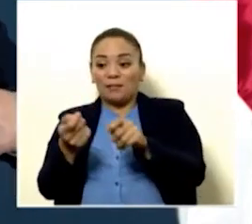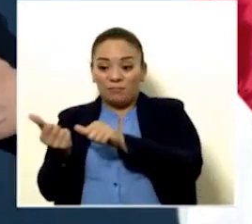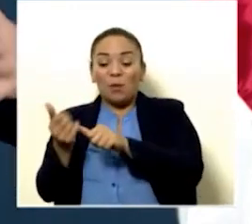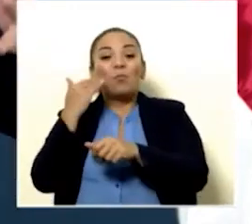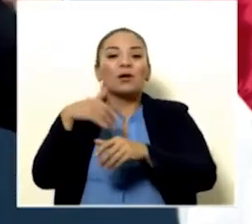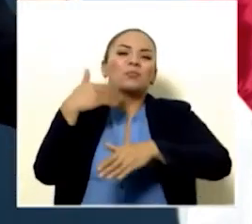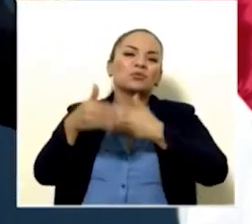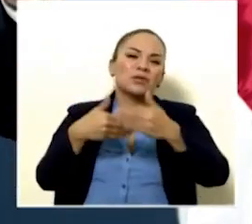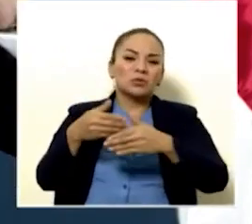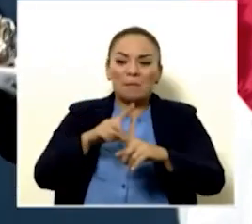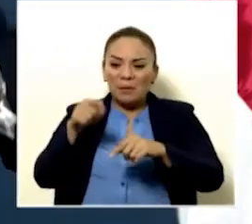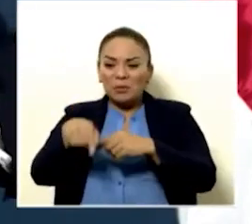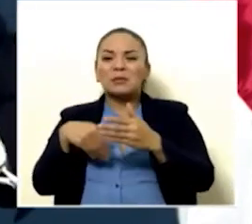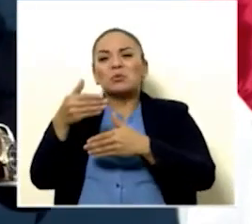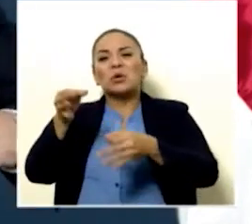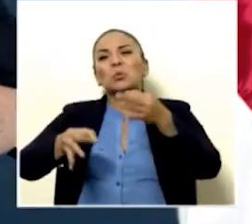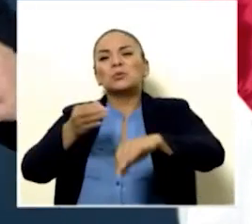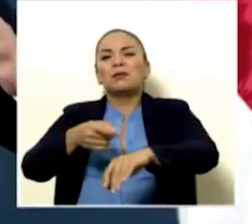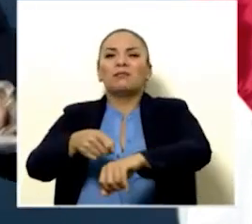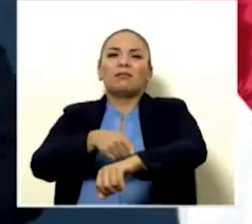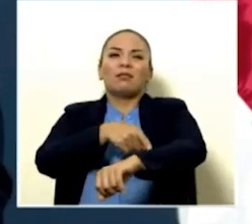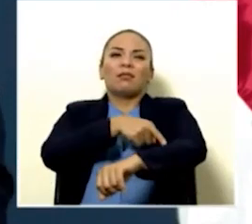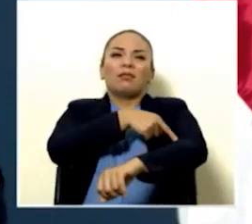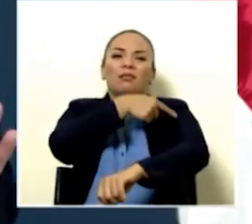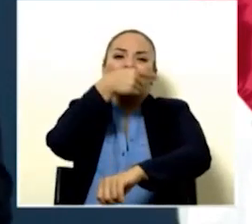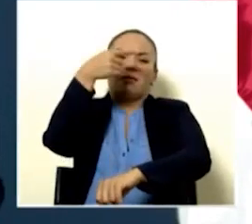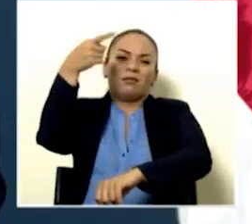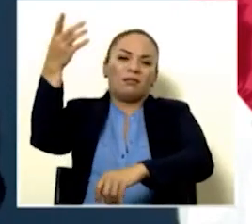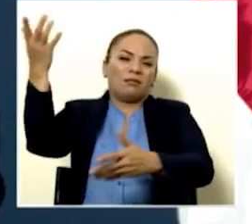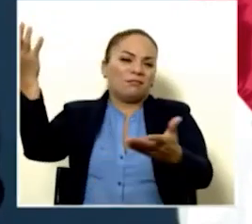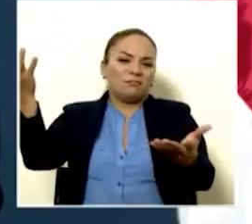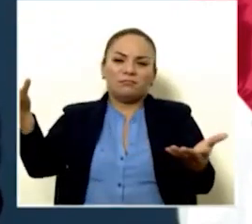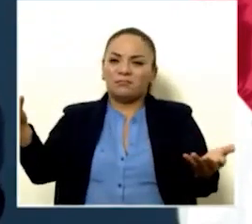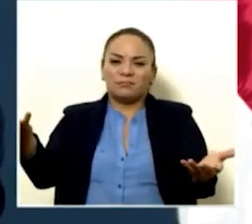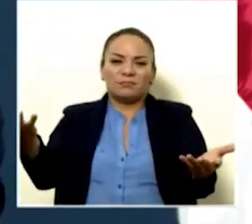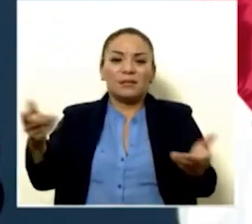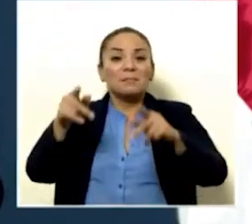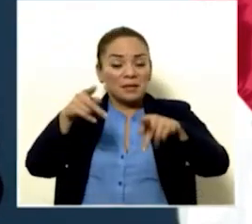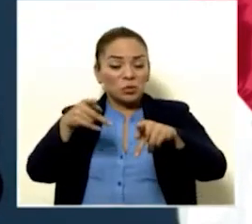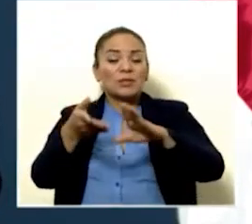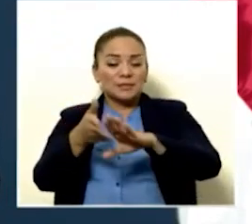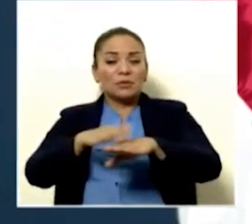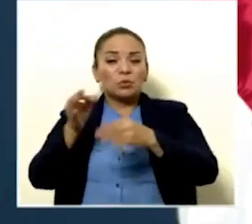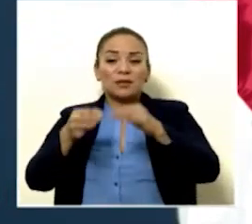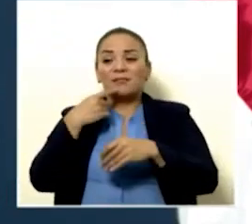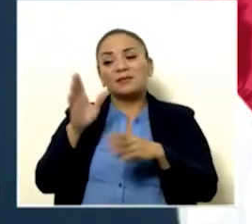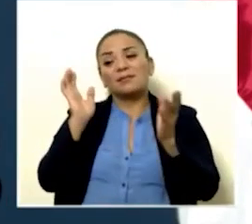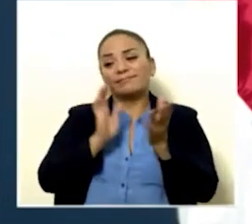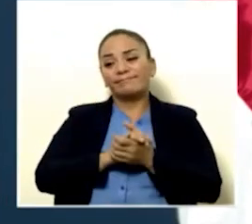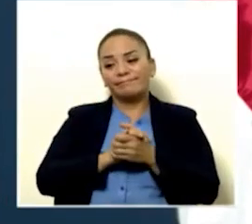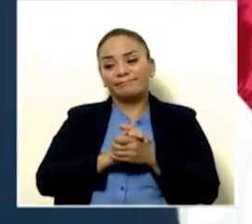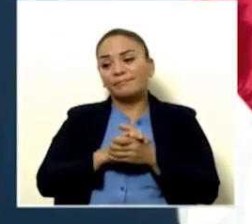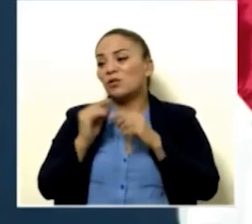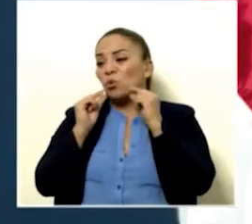proceso dura y dura. Y hay gente que me dice, expertos judiciales de esto,